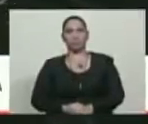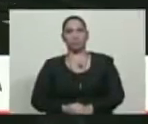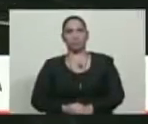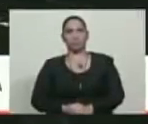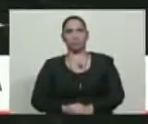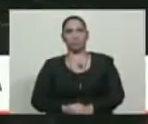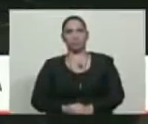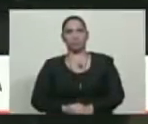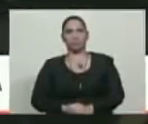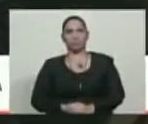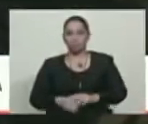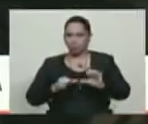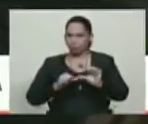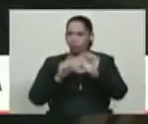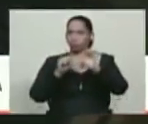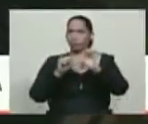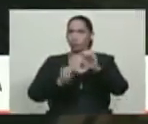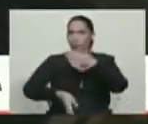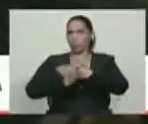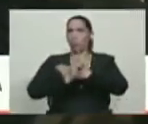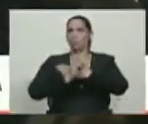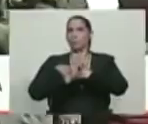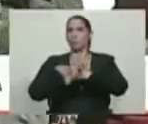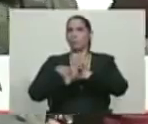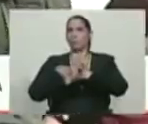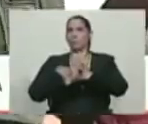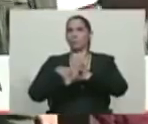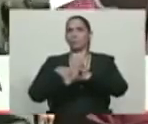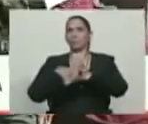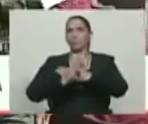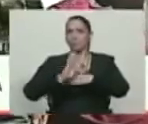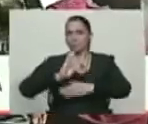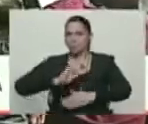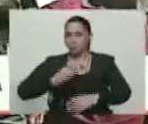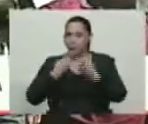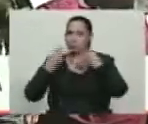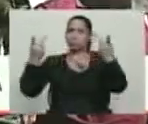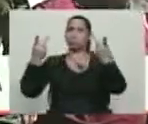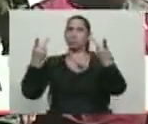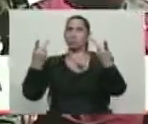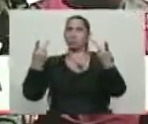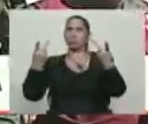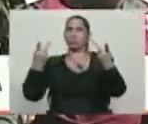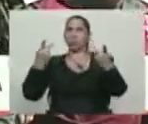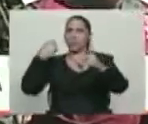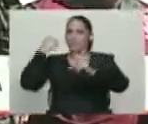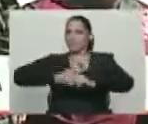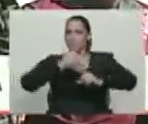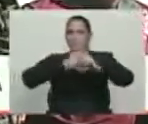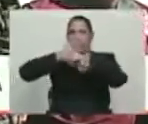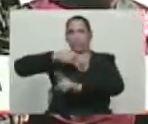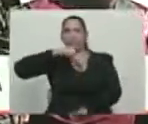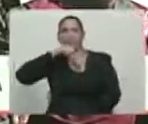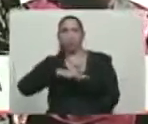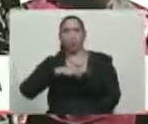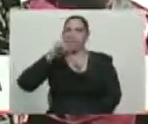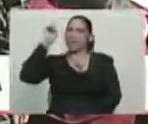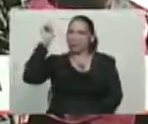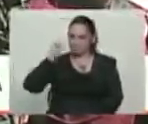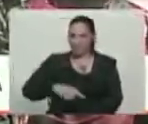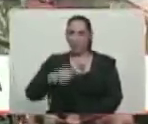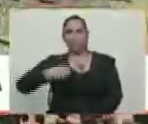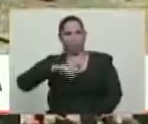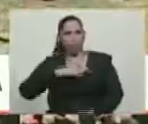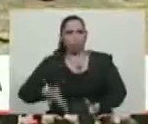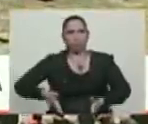Me mantengo firme. Y les puedo decir que esta batalla histórica también la vamos